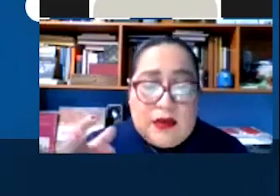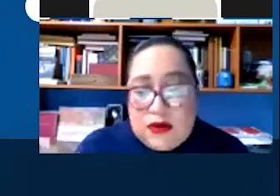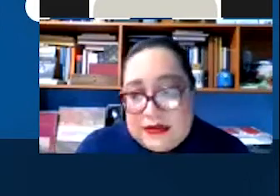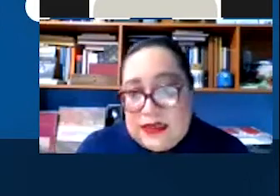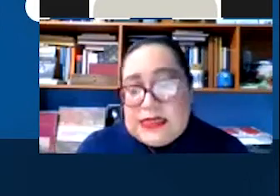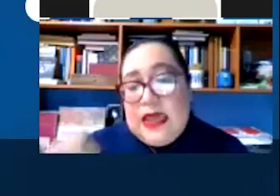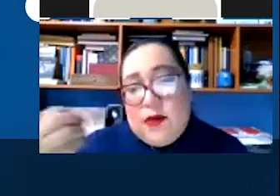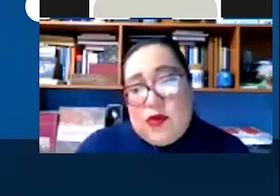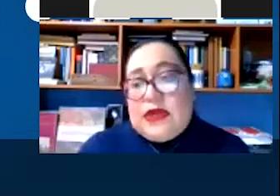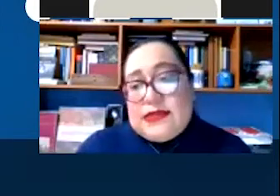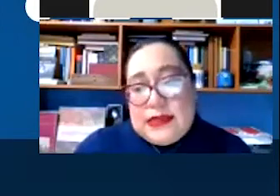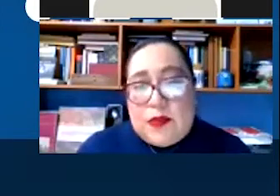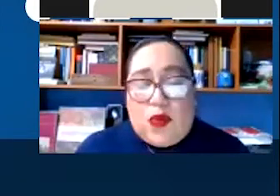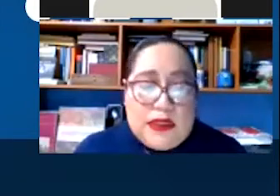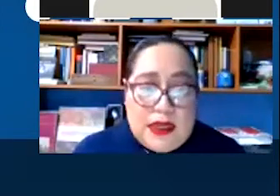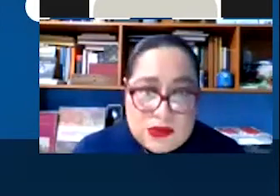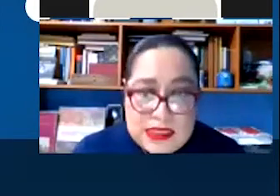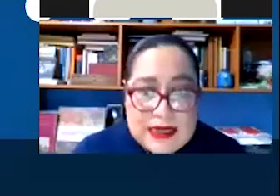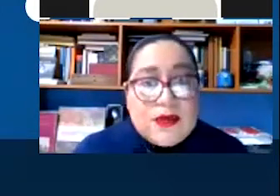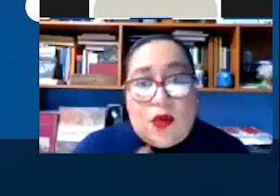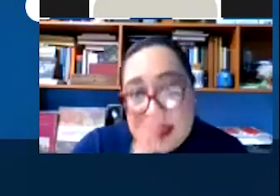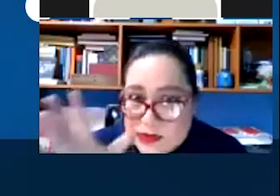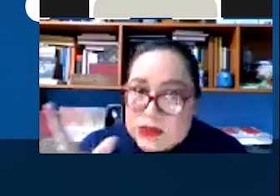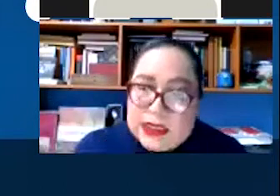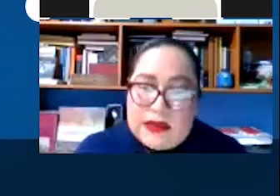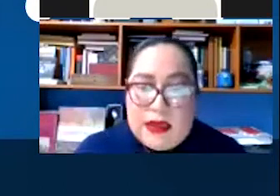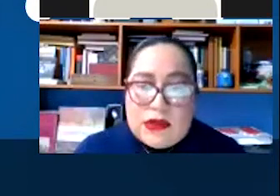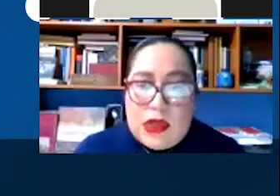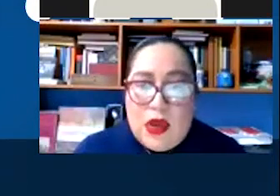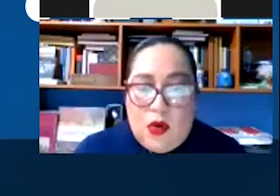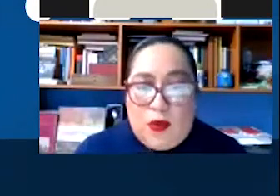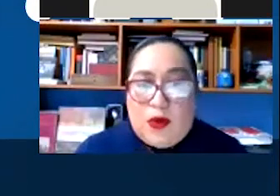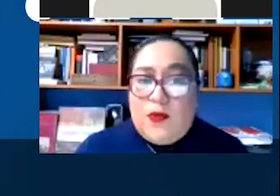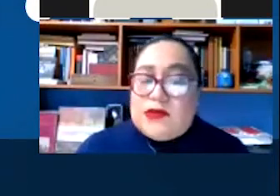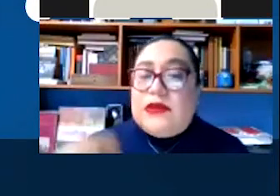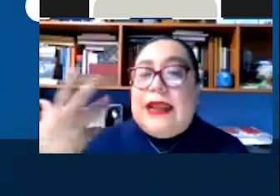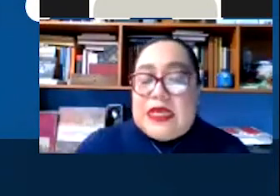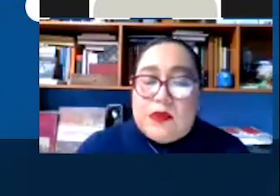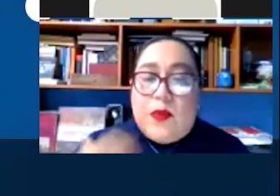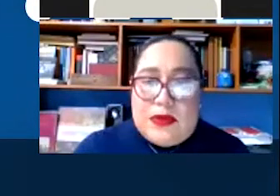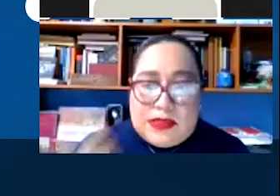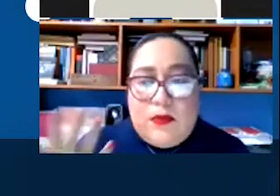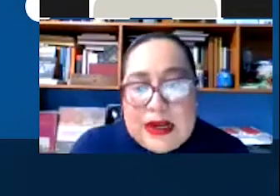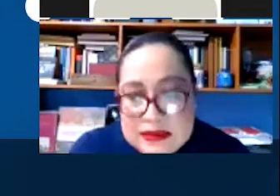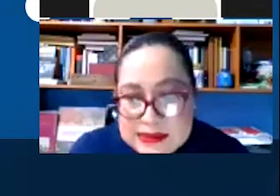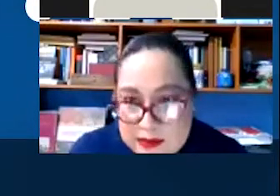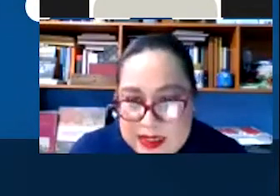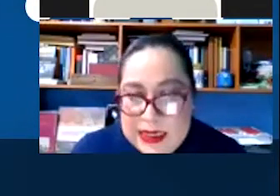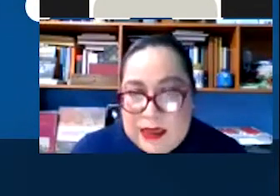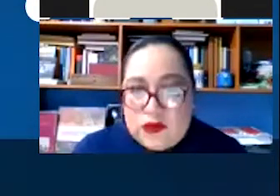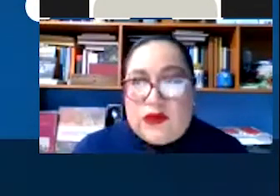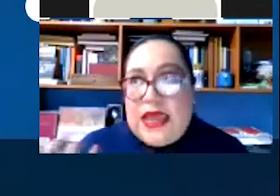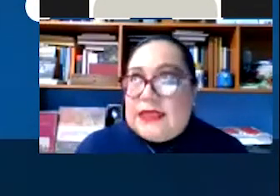se concretice en poder diseñar políticas sociales con estos criterios, un poco más donde la misma población